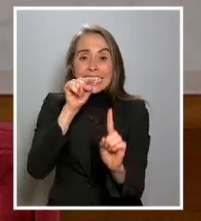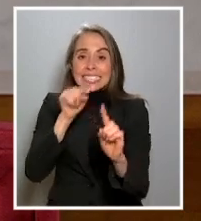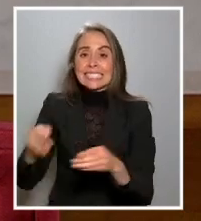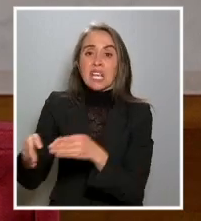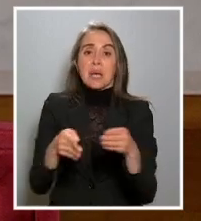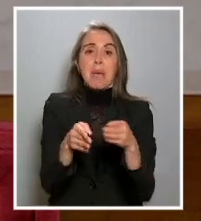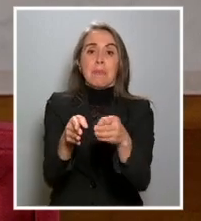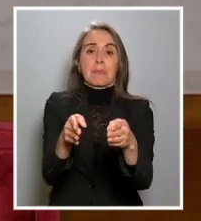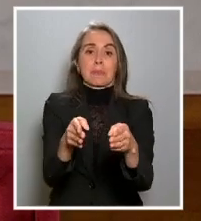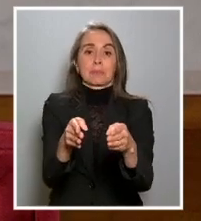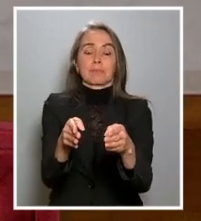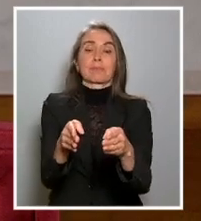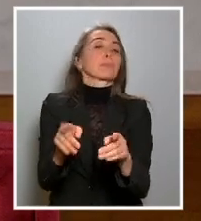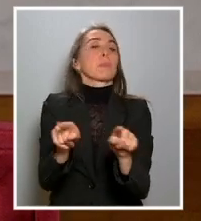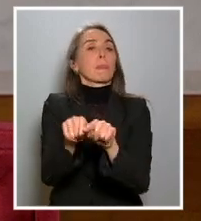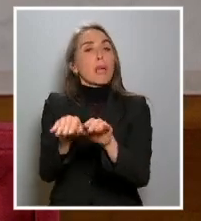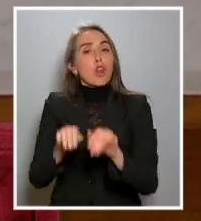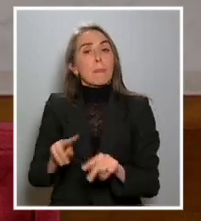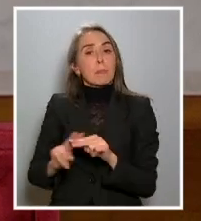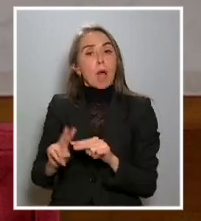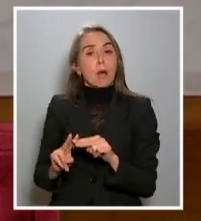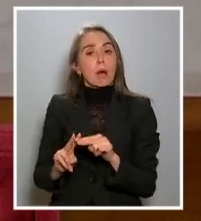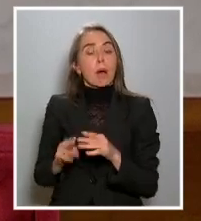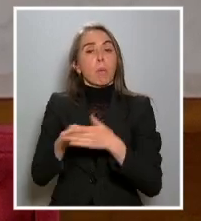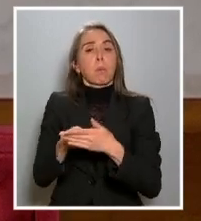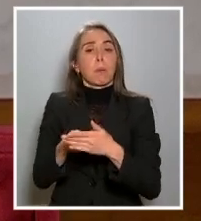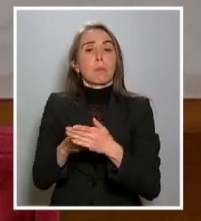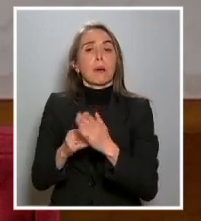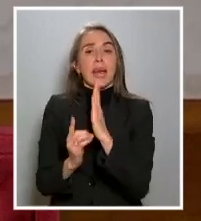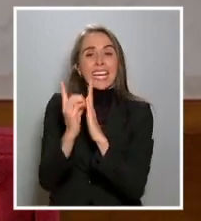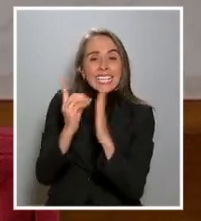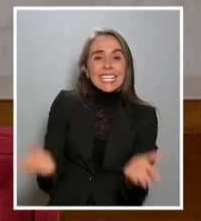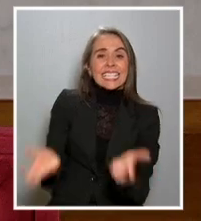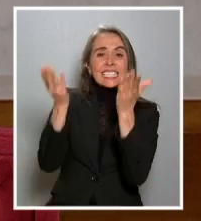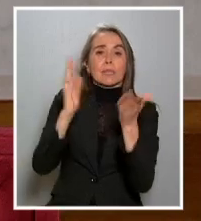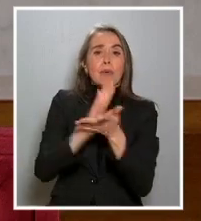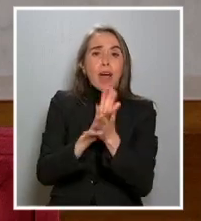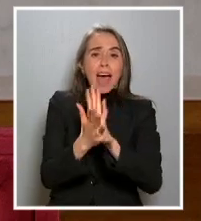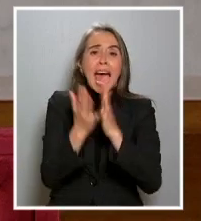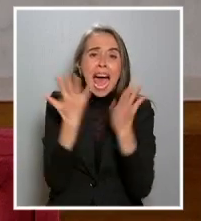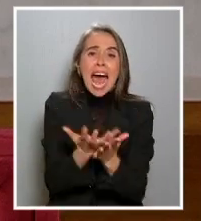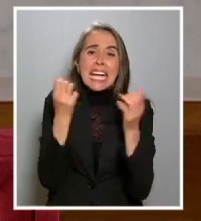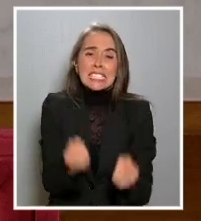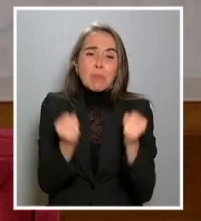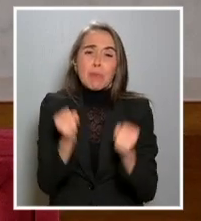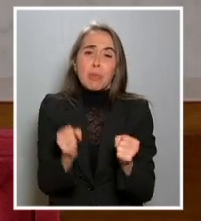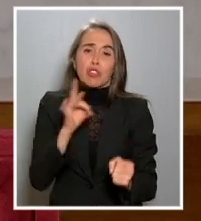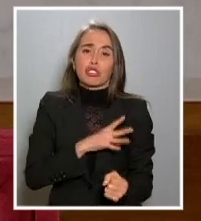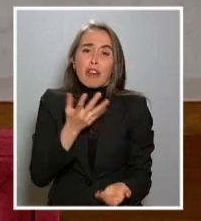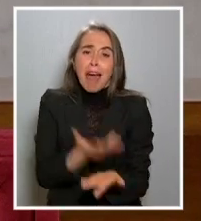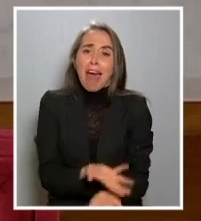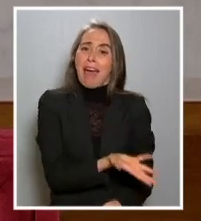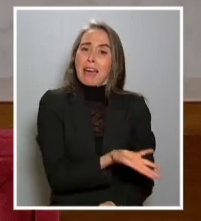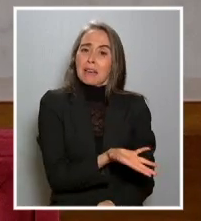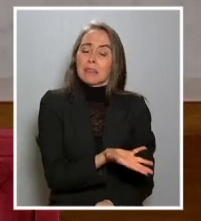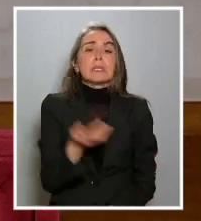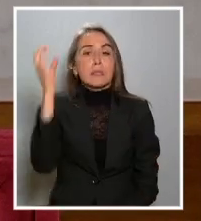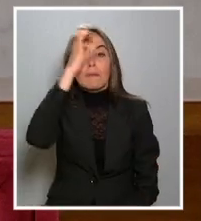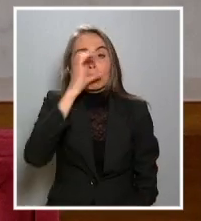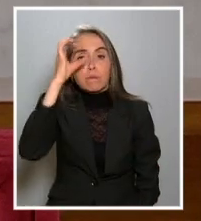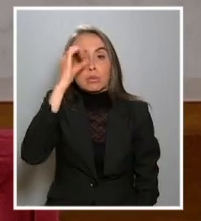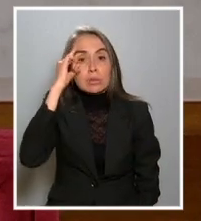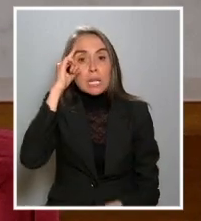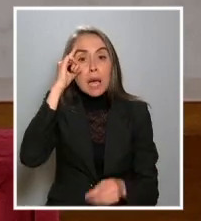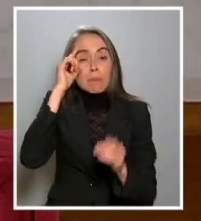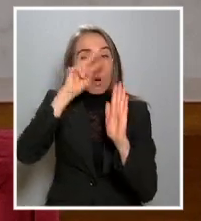senda. Hagamos lo mismo para destrabar el crecimiento, que tenemos todas las potencialidades para hacerlo. Busquemos